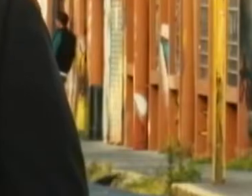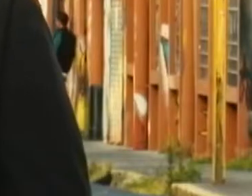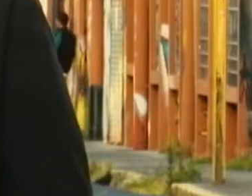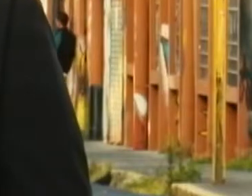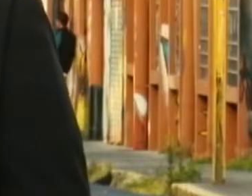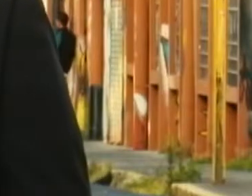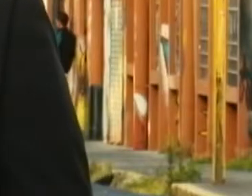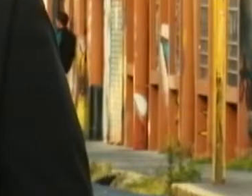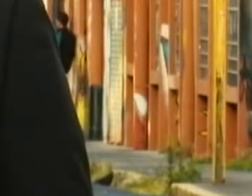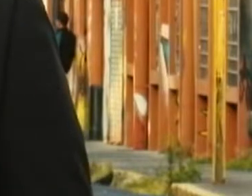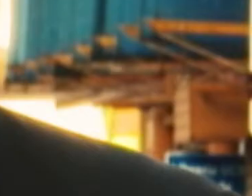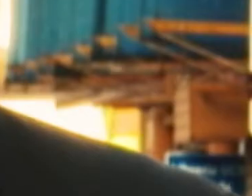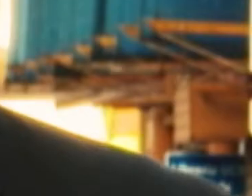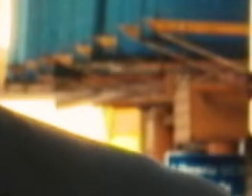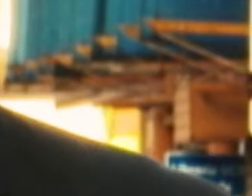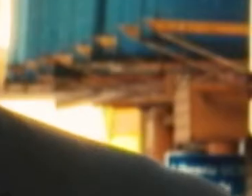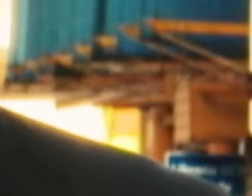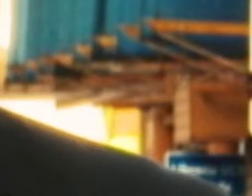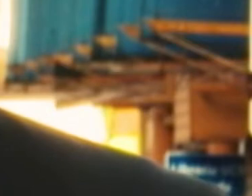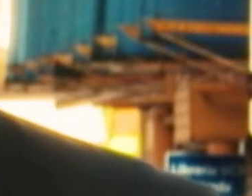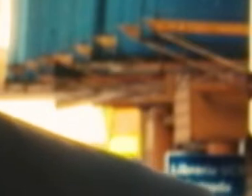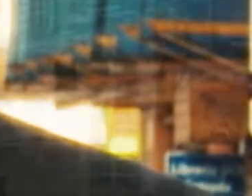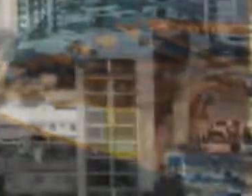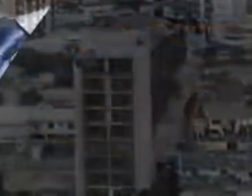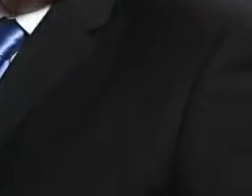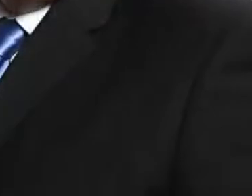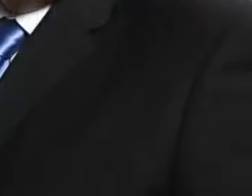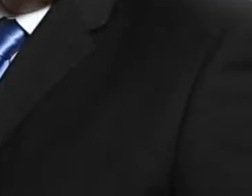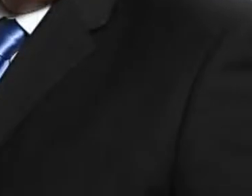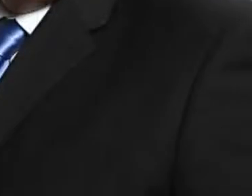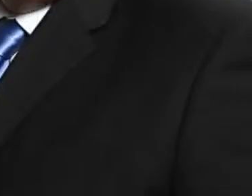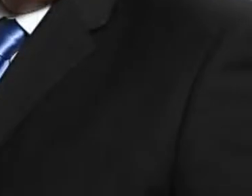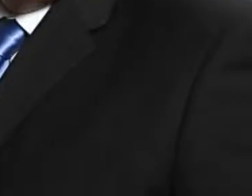¿Podremos encontrar nuevamente una razón en común?